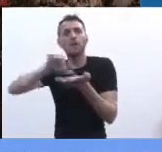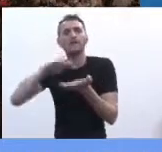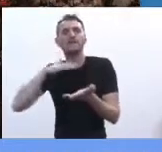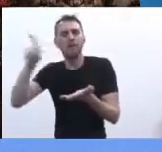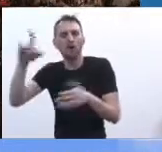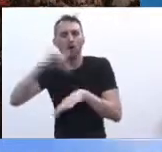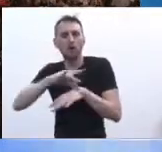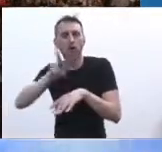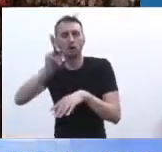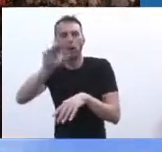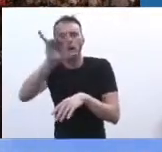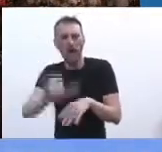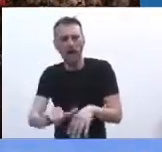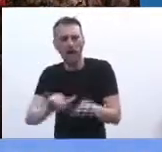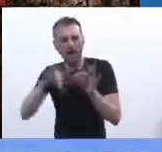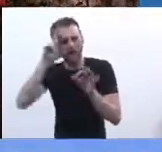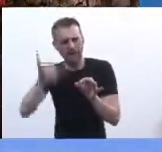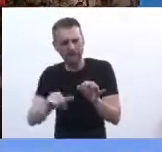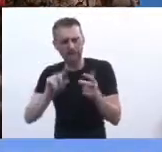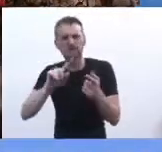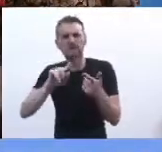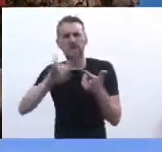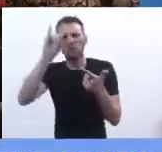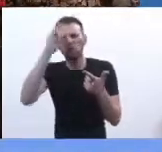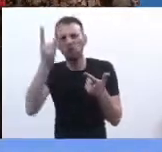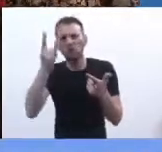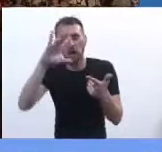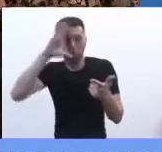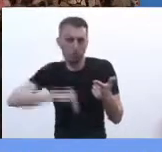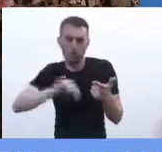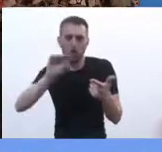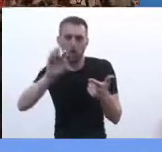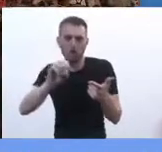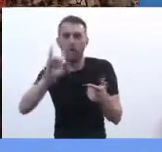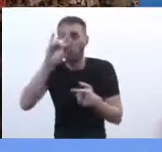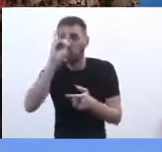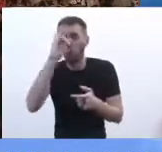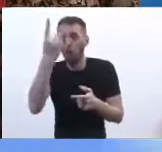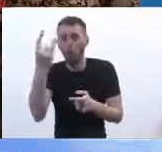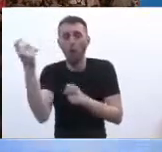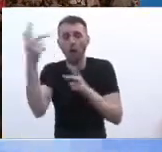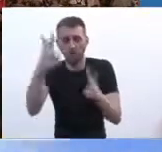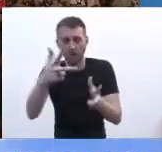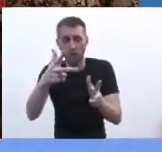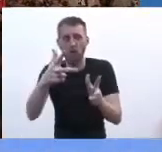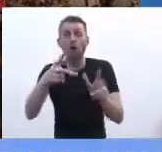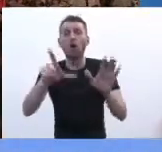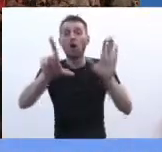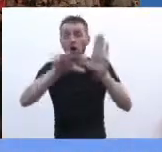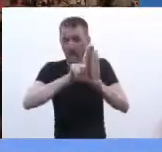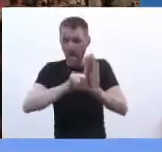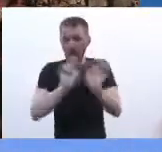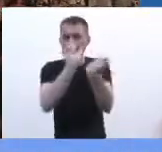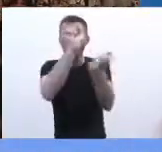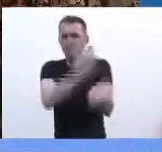la doctora vasca y la de uruguay no recuerdo bien y hablaron en el uruguay se despenalizó pero no